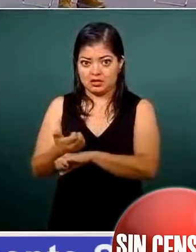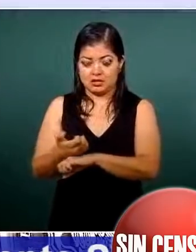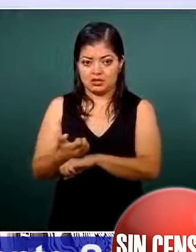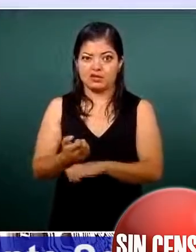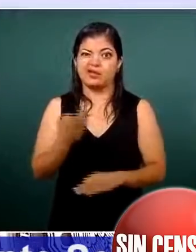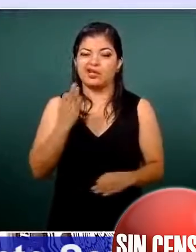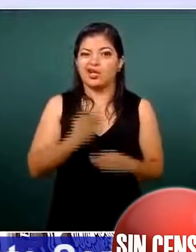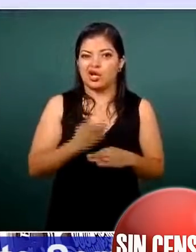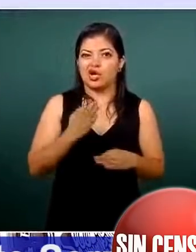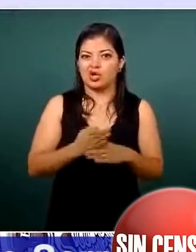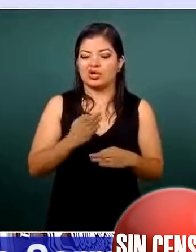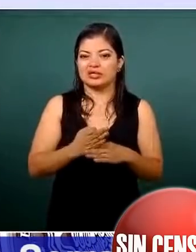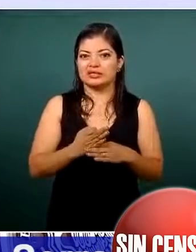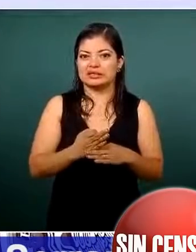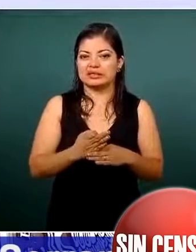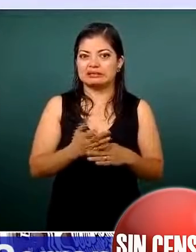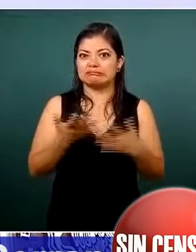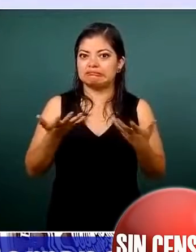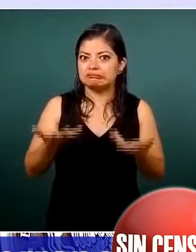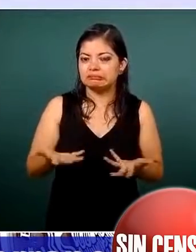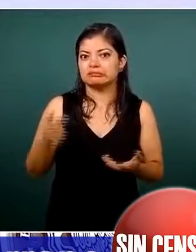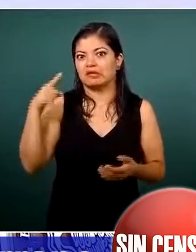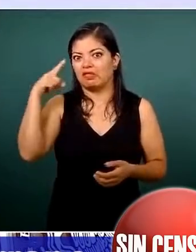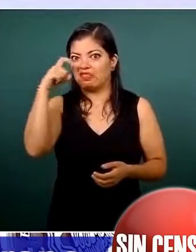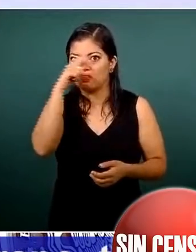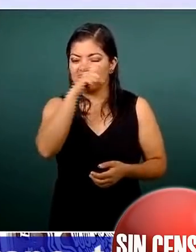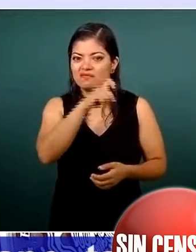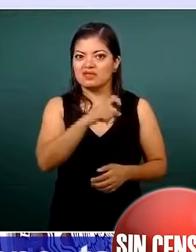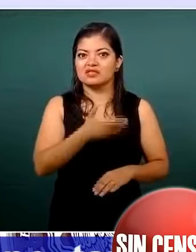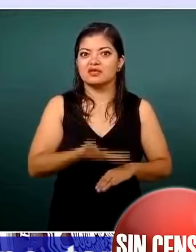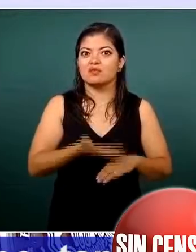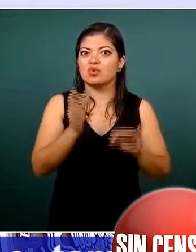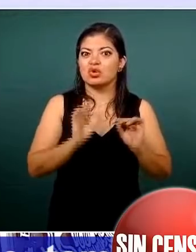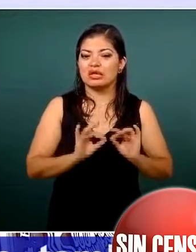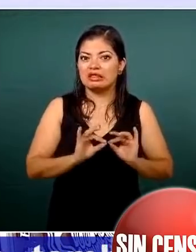una situación difícil, delicada,